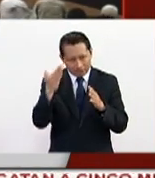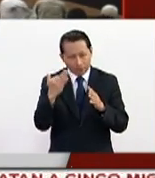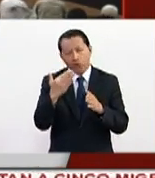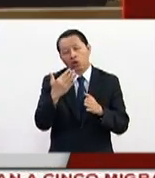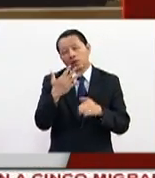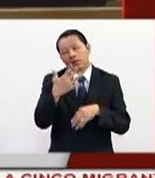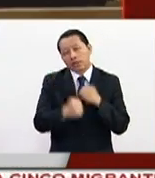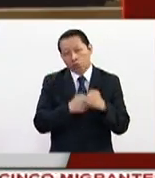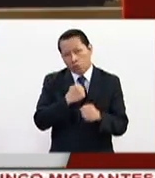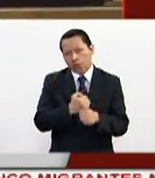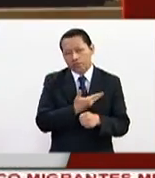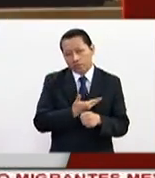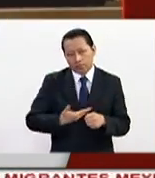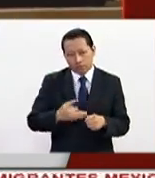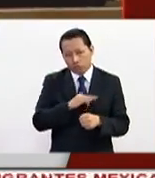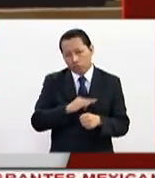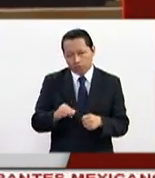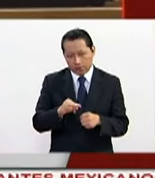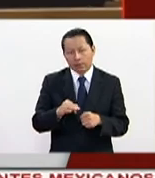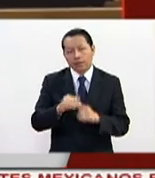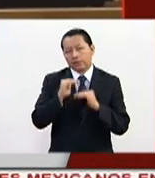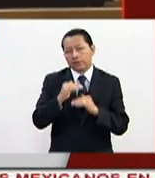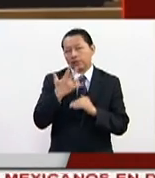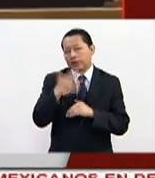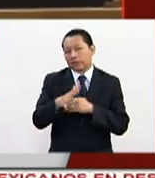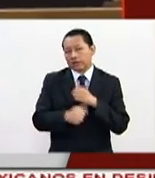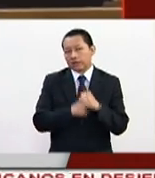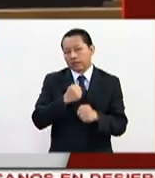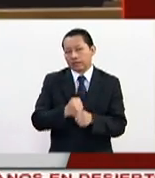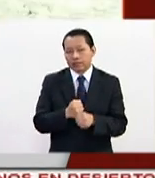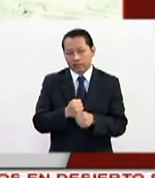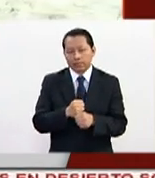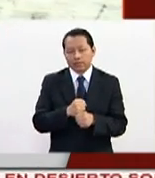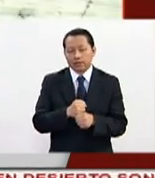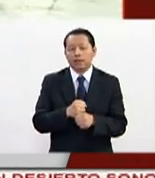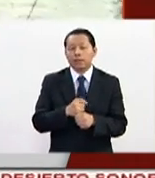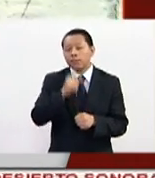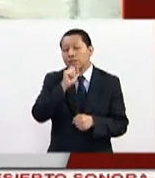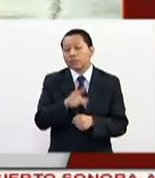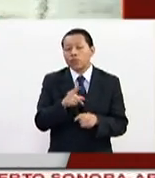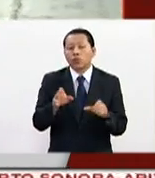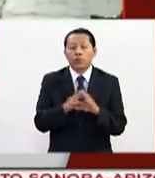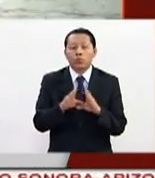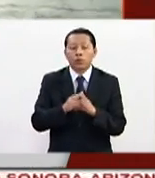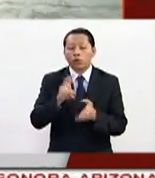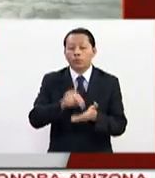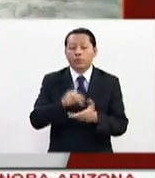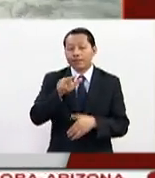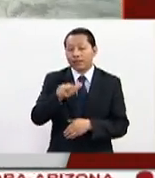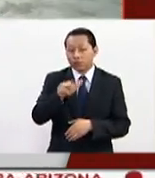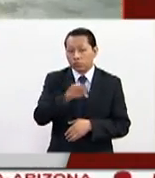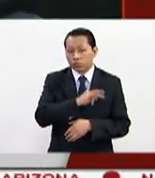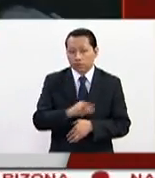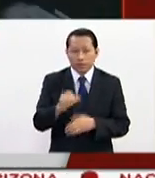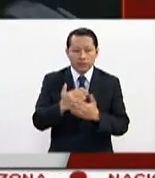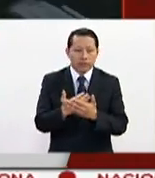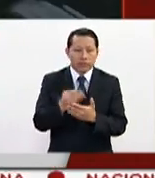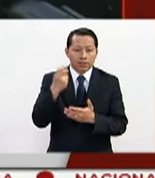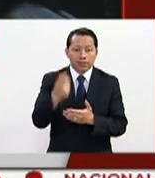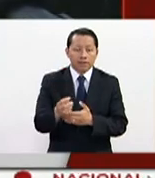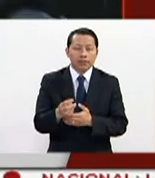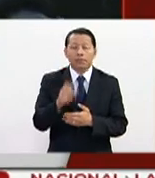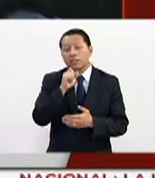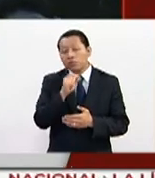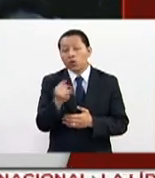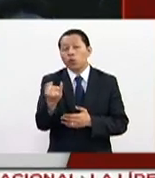años cada uno, en un máximo de 10 años para los próximos presidentes después de él. Así que a partir de 2018 se está esperando esto.